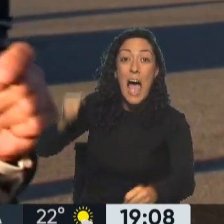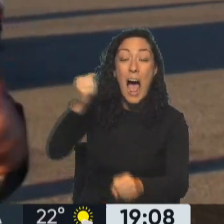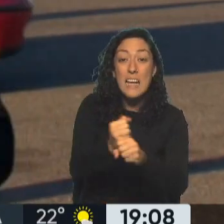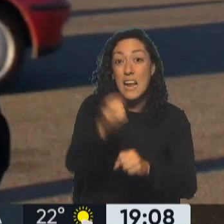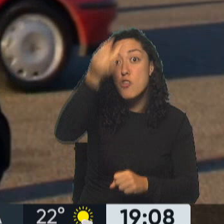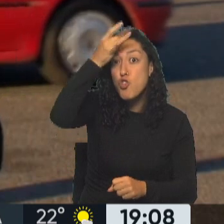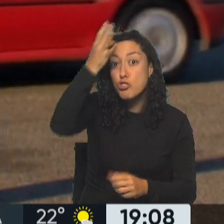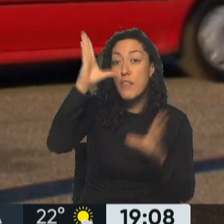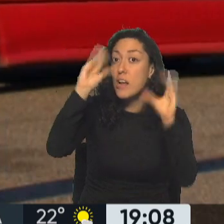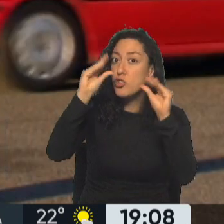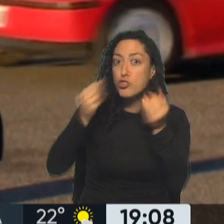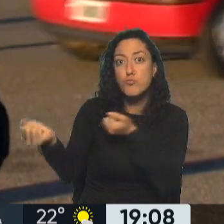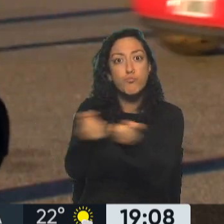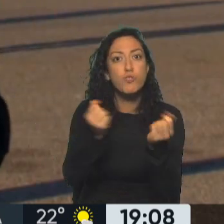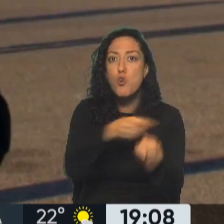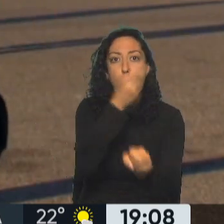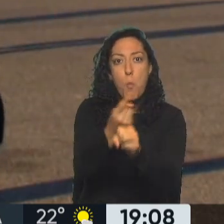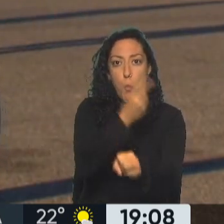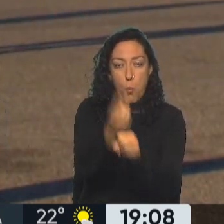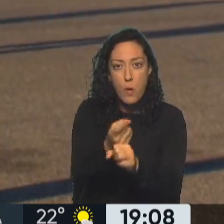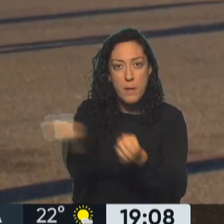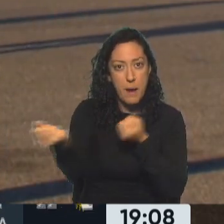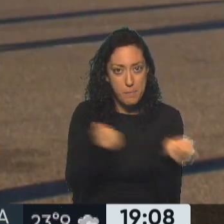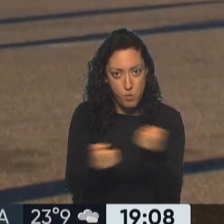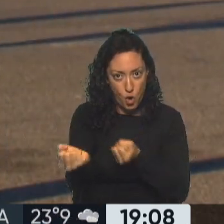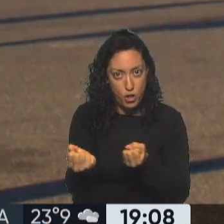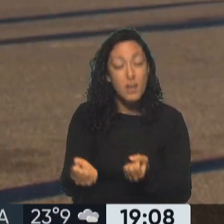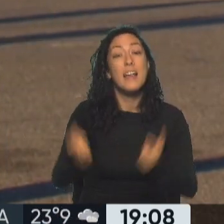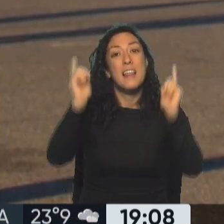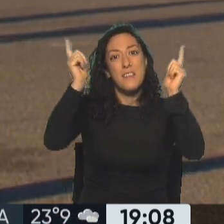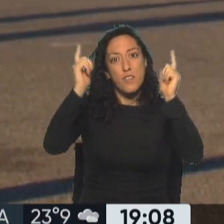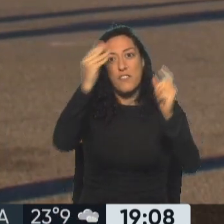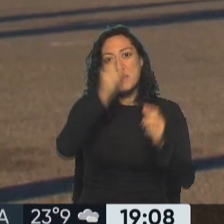0 horas. Está todo listo para disfrutar de un fin de semana largo.